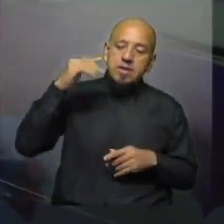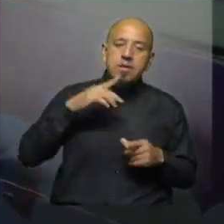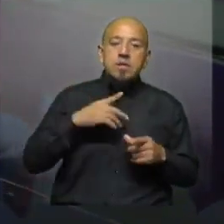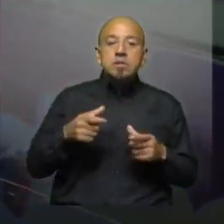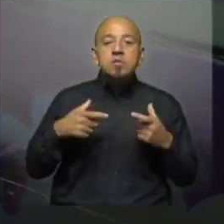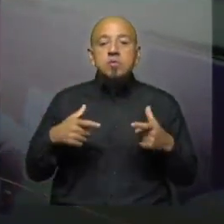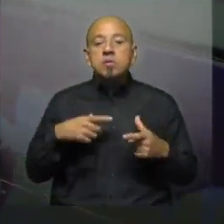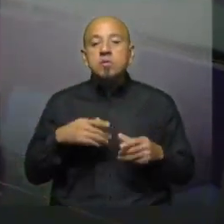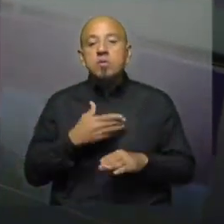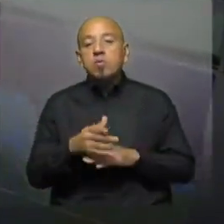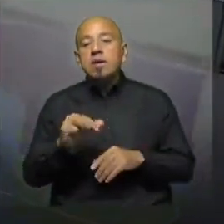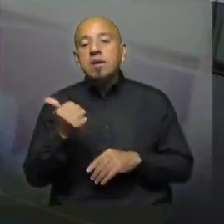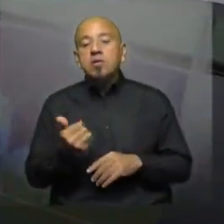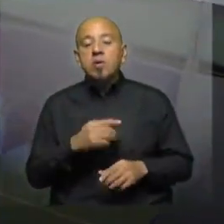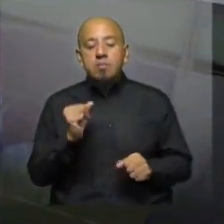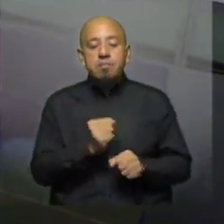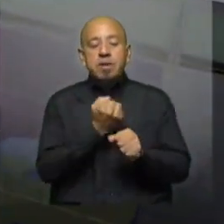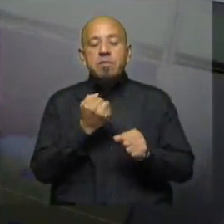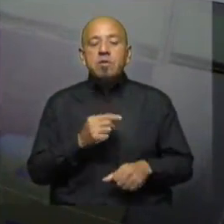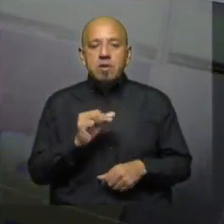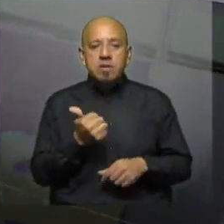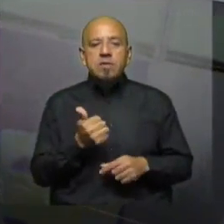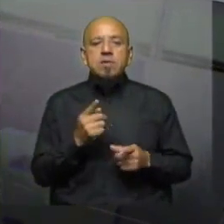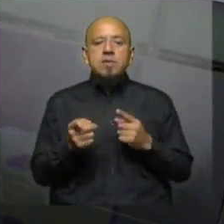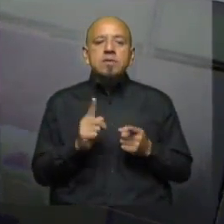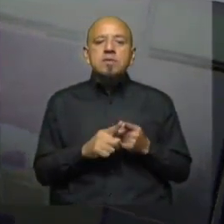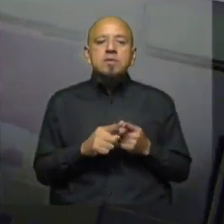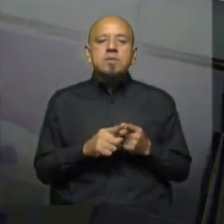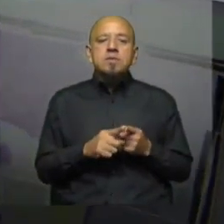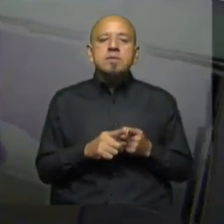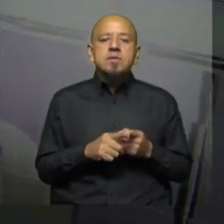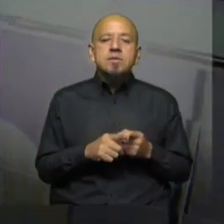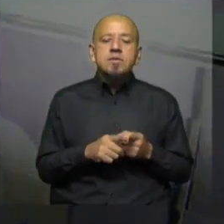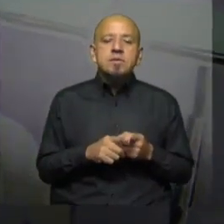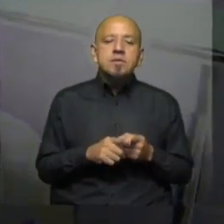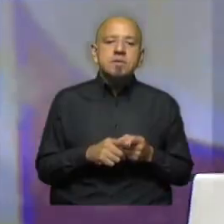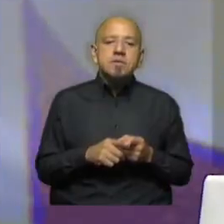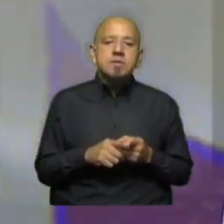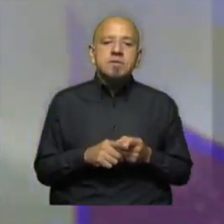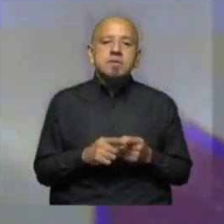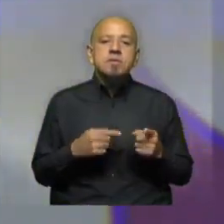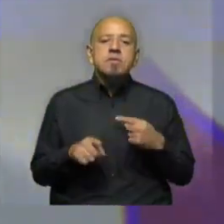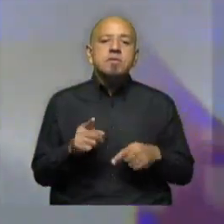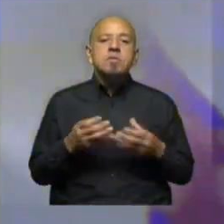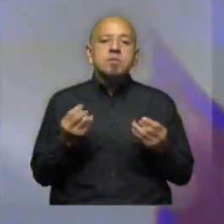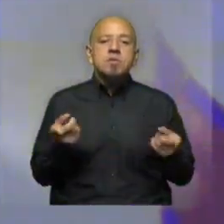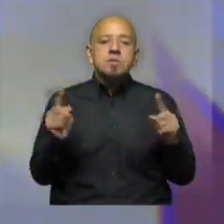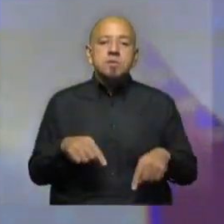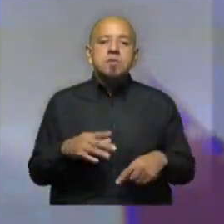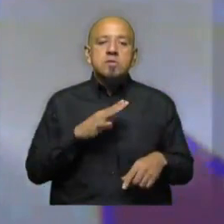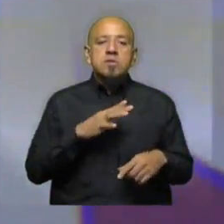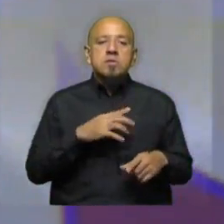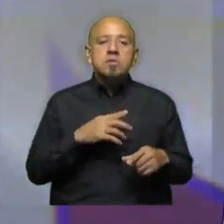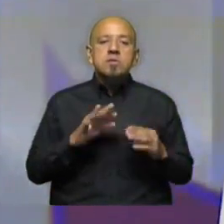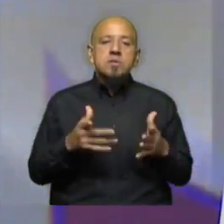porque después ganó el Bartolomé de algo con ese libro. Ahí celebra, ahí atrás de cámara celebra. Sebastián Moreira, ¿pero por qué viene? Porque tenemos un nuevo